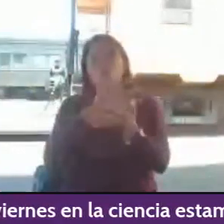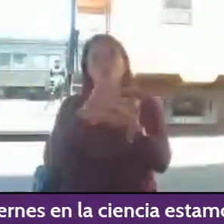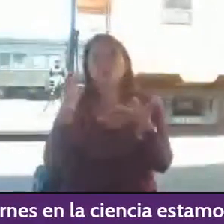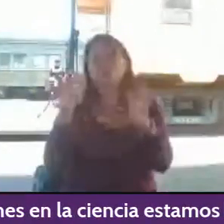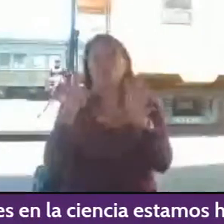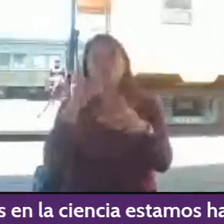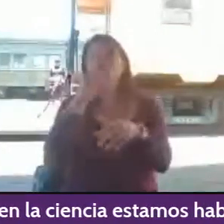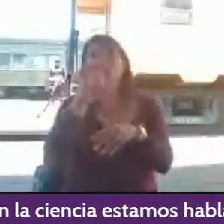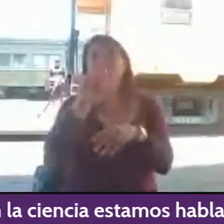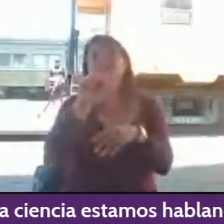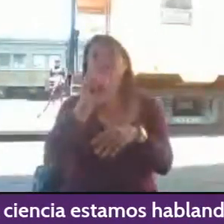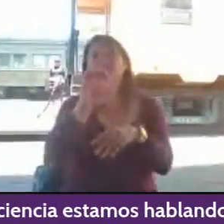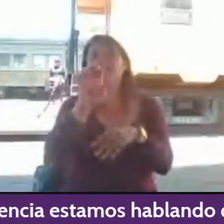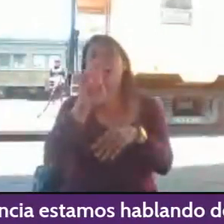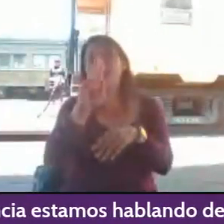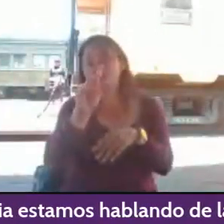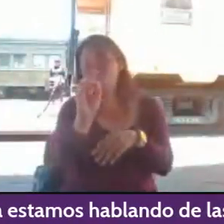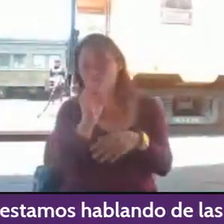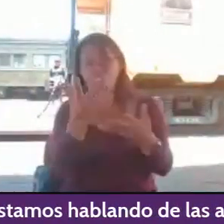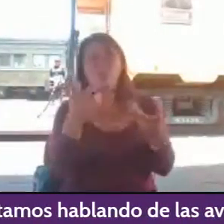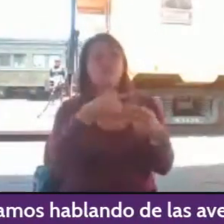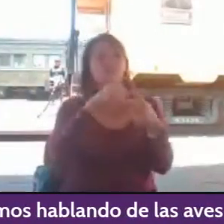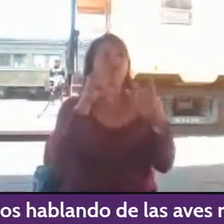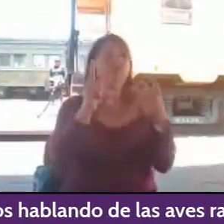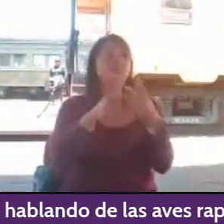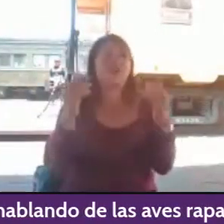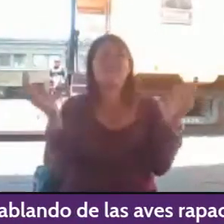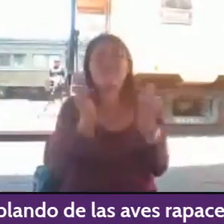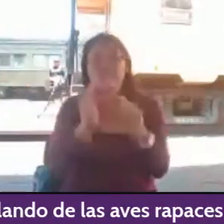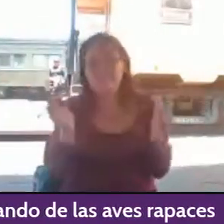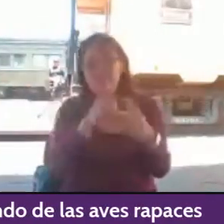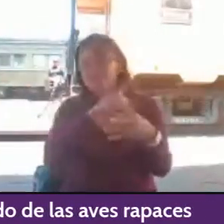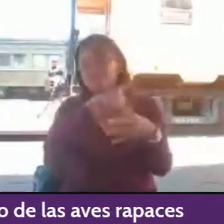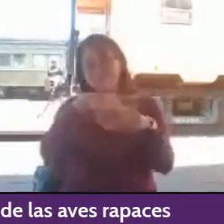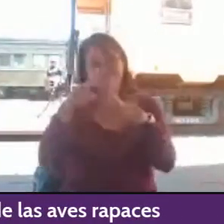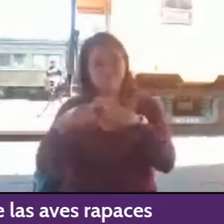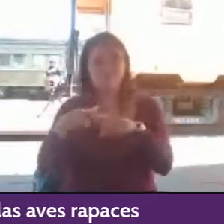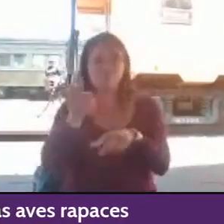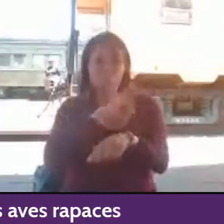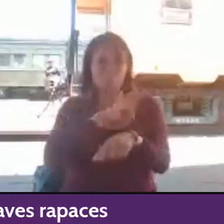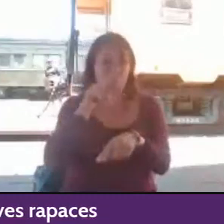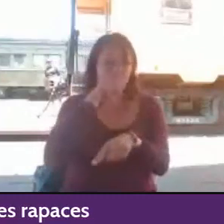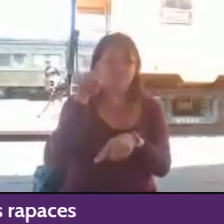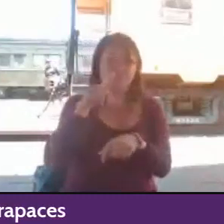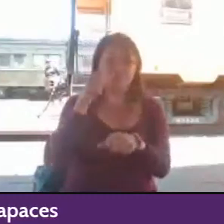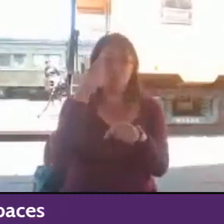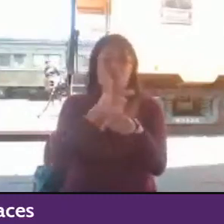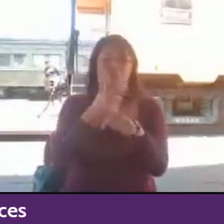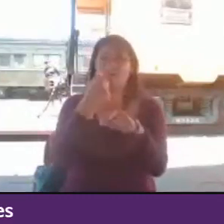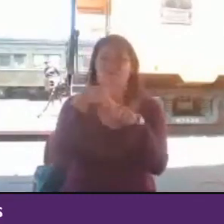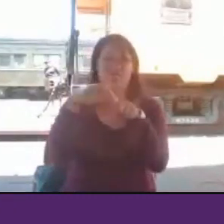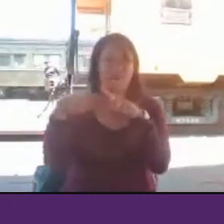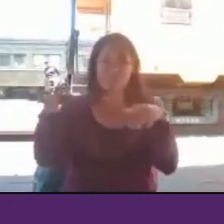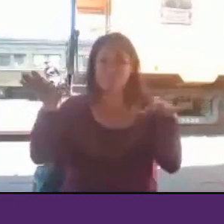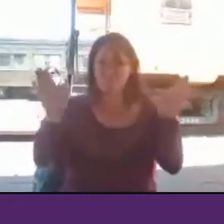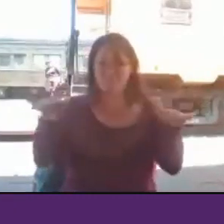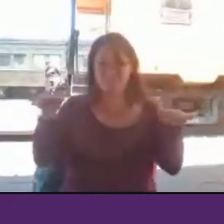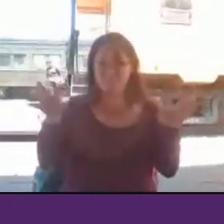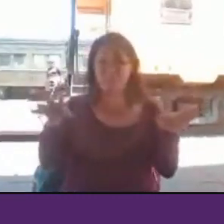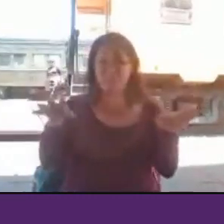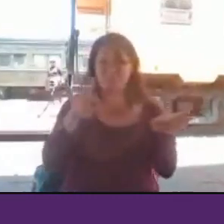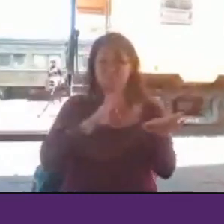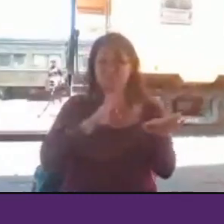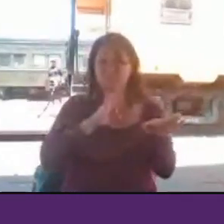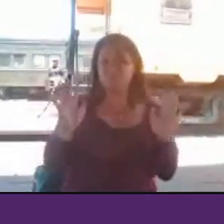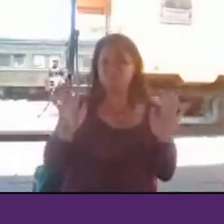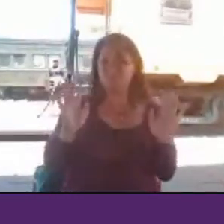y lechuzas? ¿Y creen que pueden encontrar águilas y halcones? Vamos a ver, más o menos, vamos a ver si es cierto, una